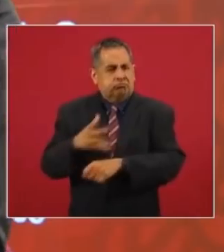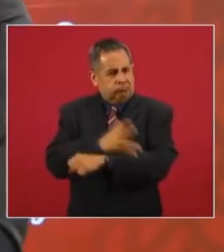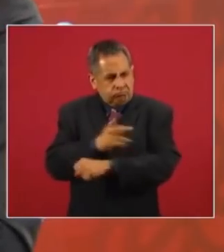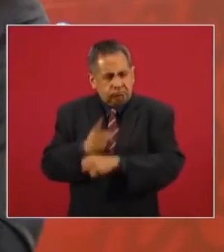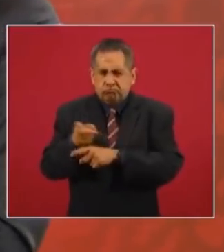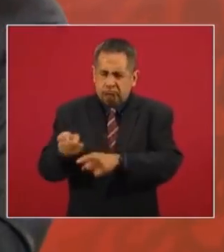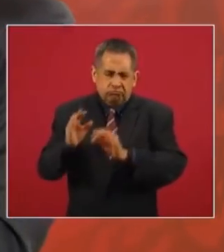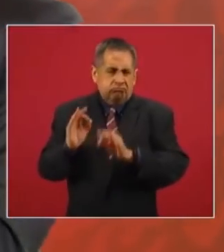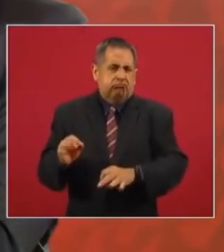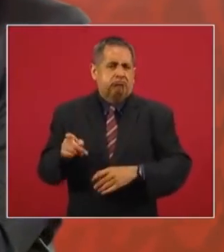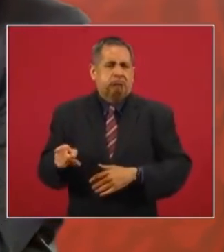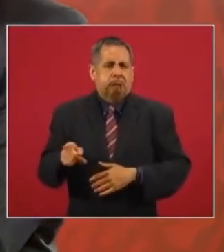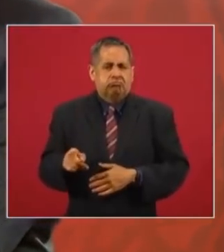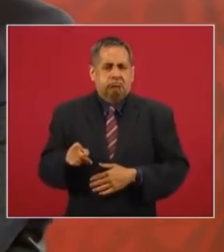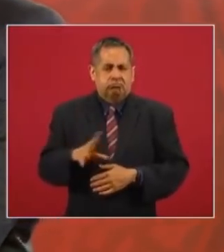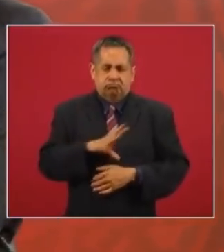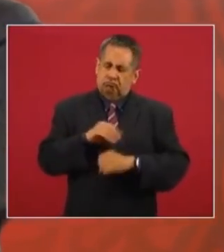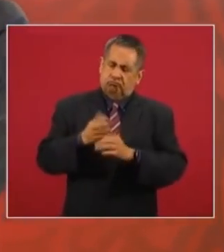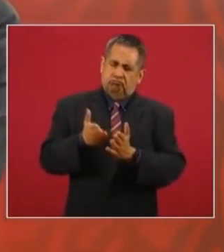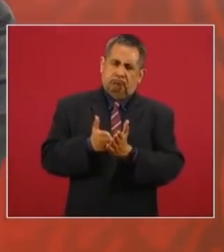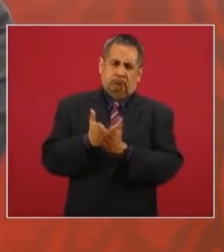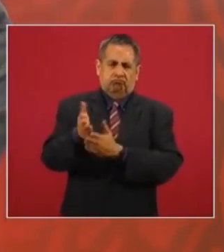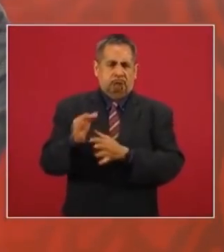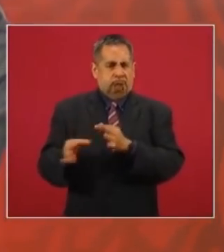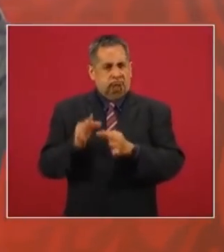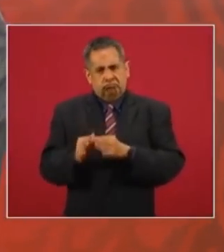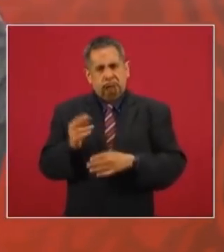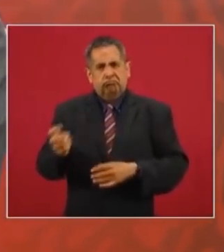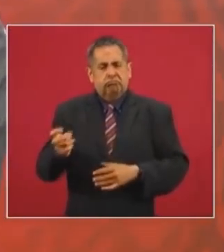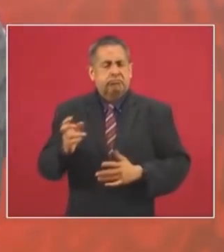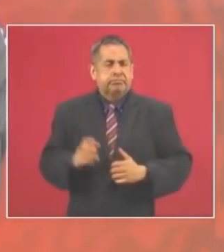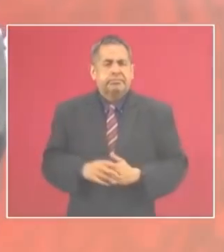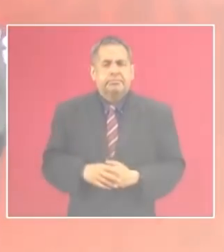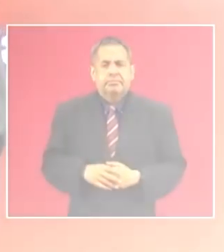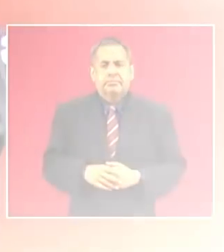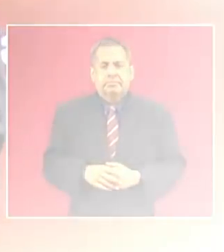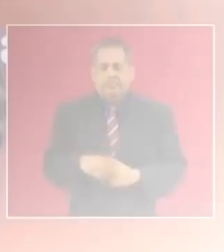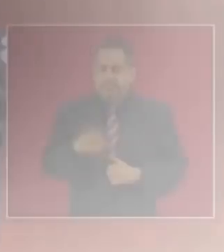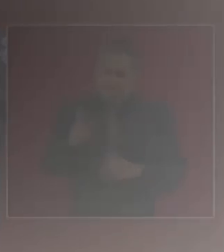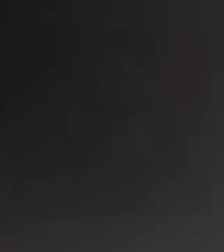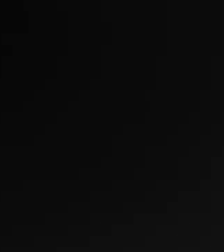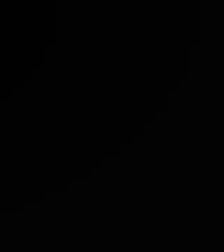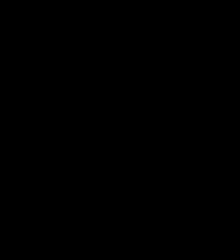honesto, íntegro. Sí. Pero bueno.